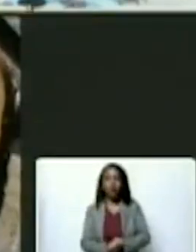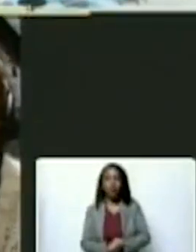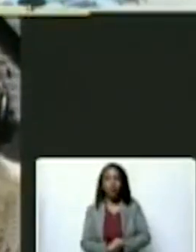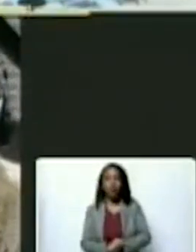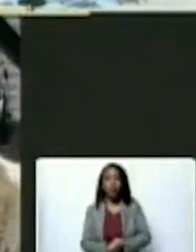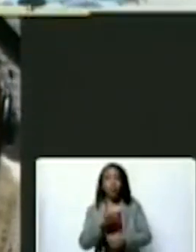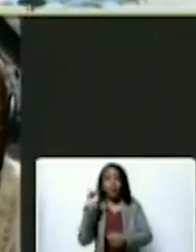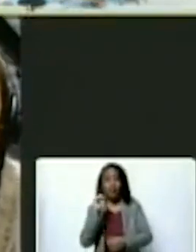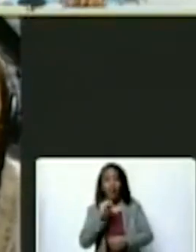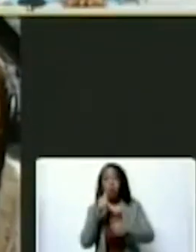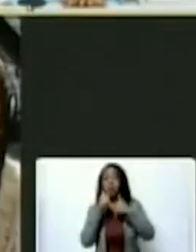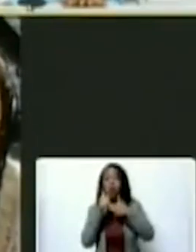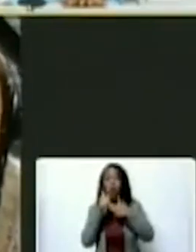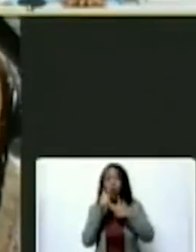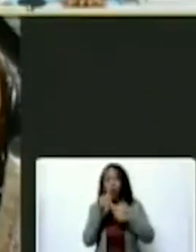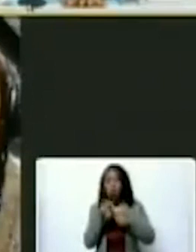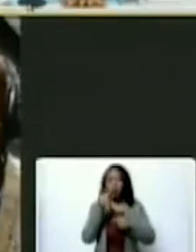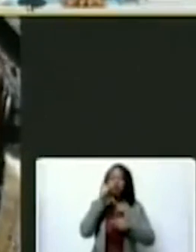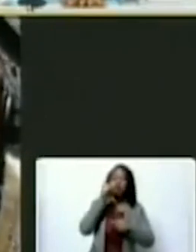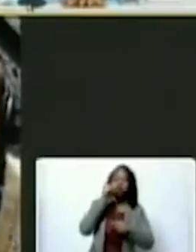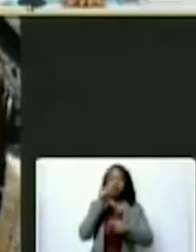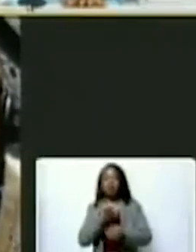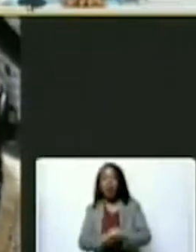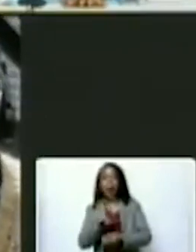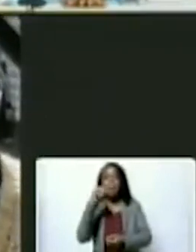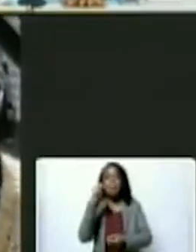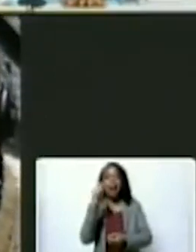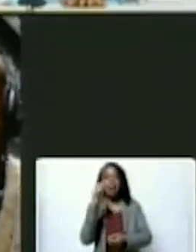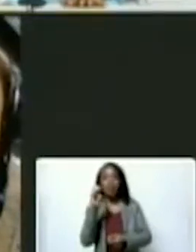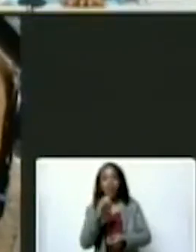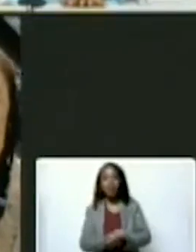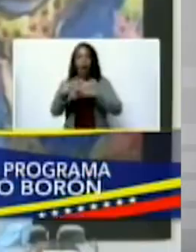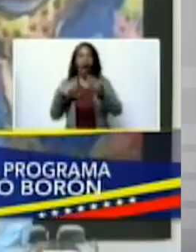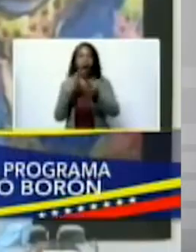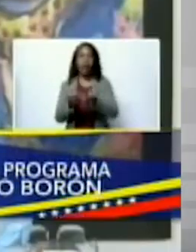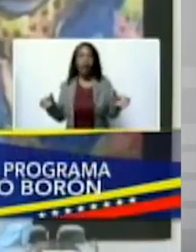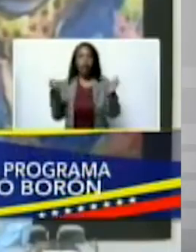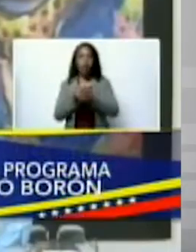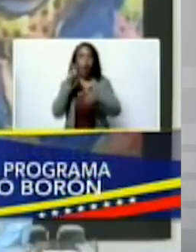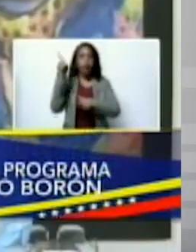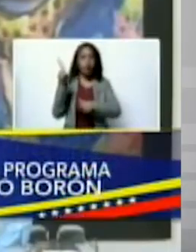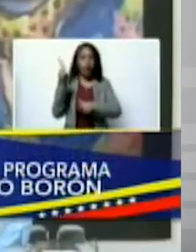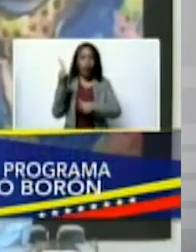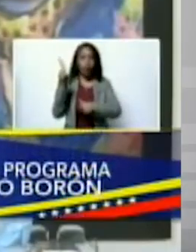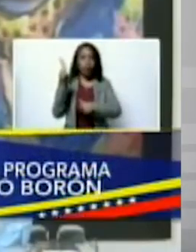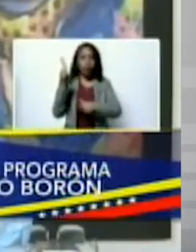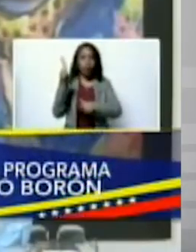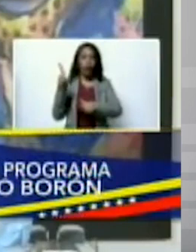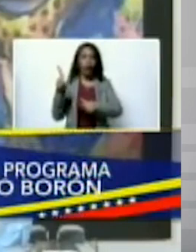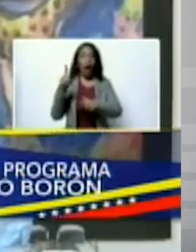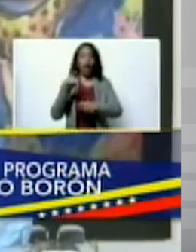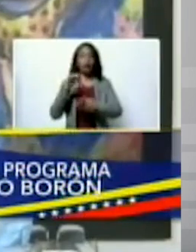aliado argentino alberto fernández protestará en el foro aprovechando su participación y sé que vamos a estar bien